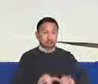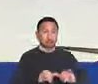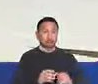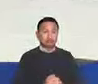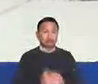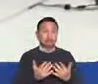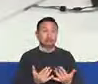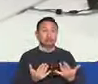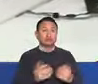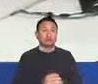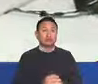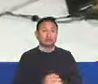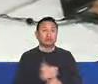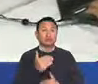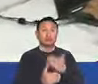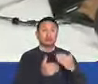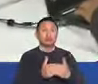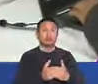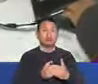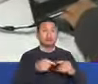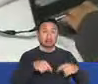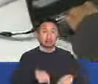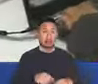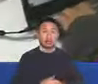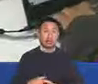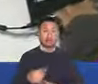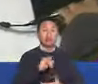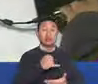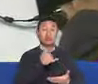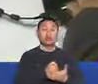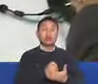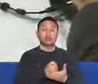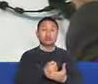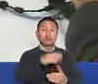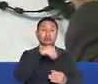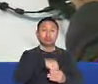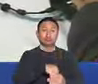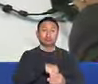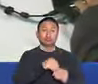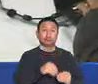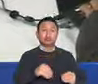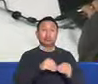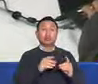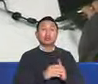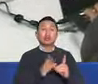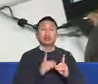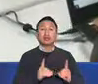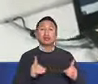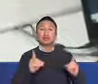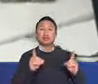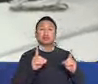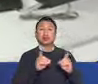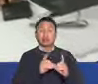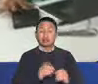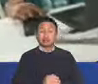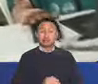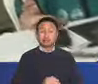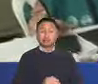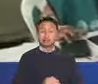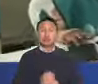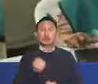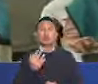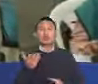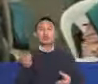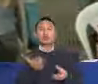Esperamos que ya en los próximos minutos se pueda conformar la junta y tener mayores detalles acerca del informe, cuántas actas